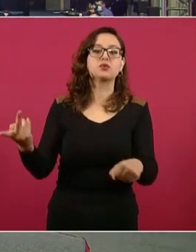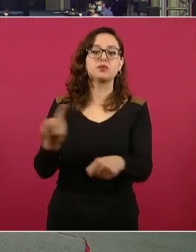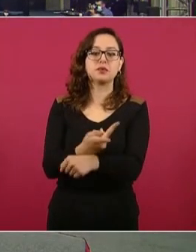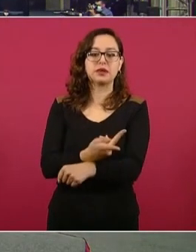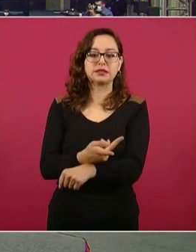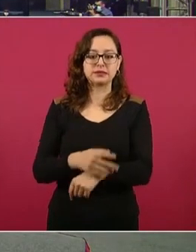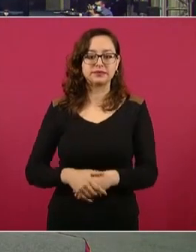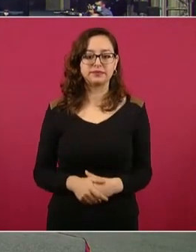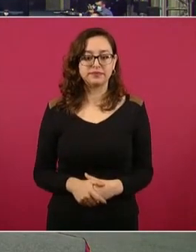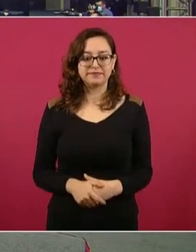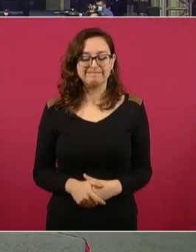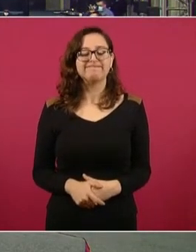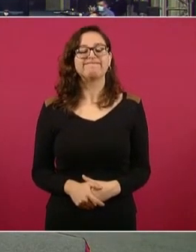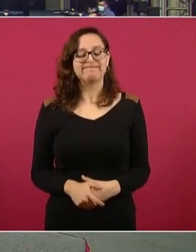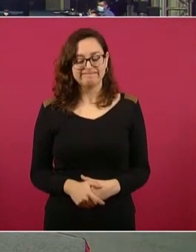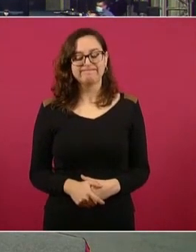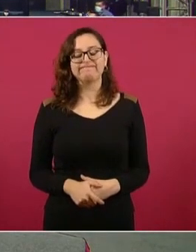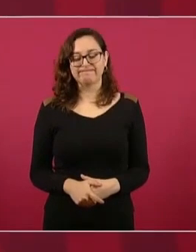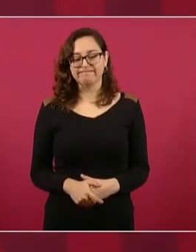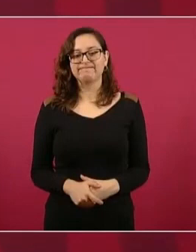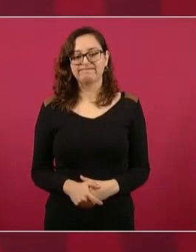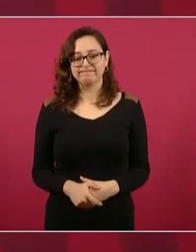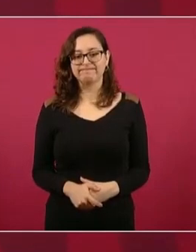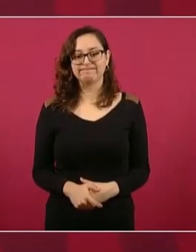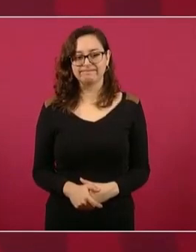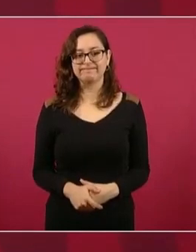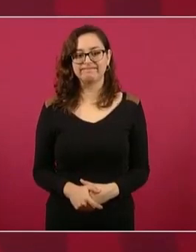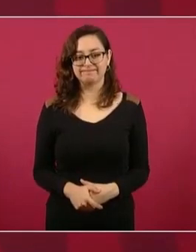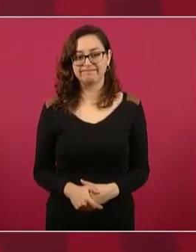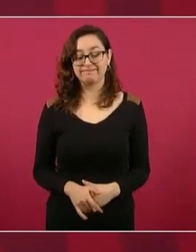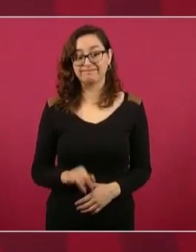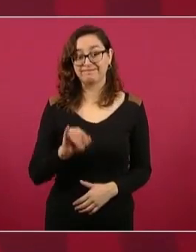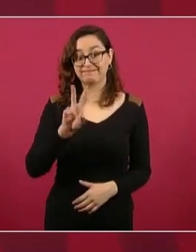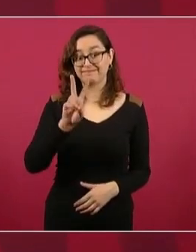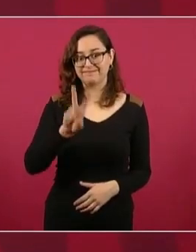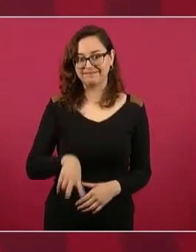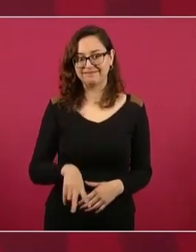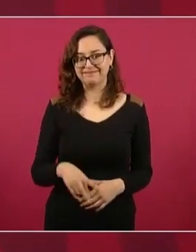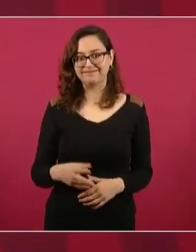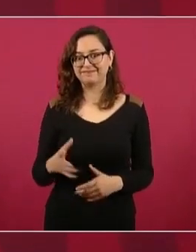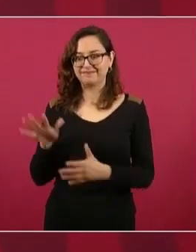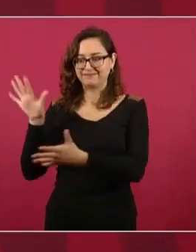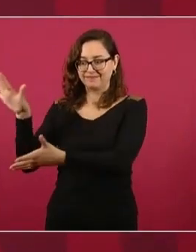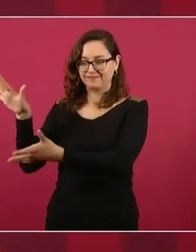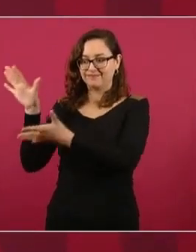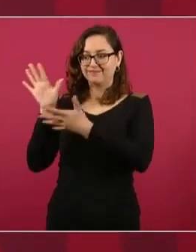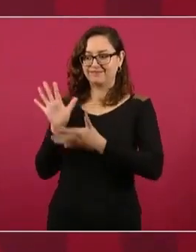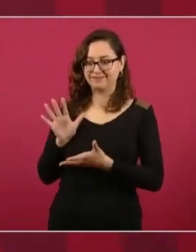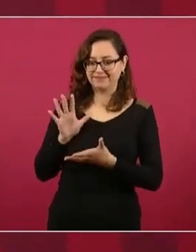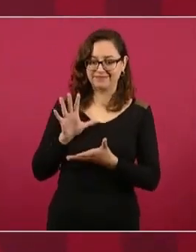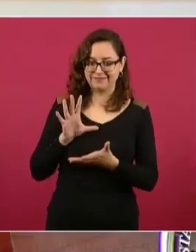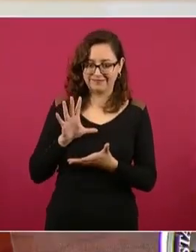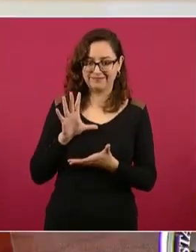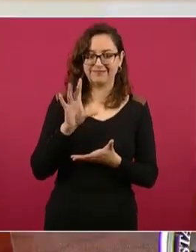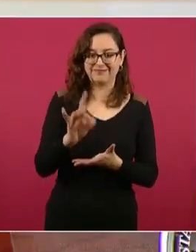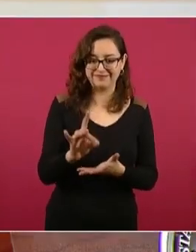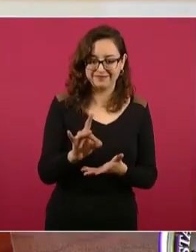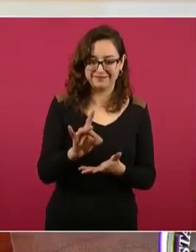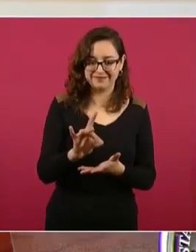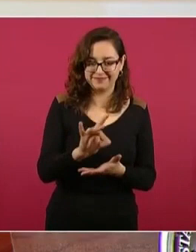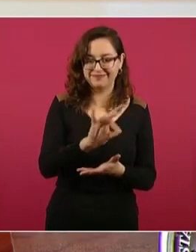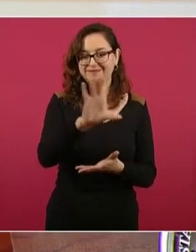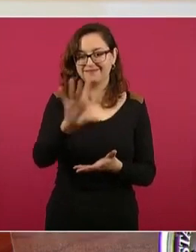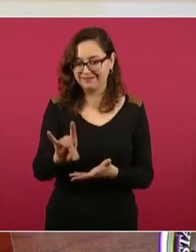está trabajando bien, sí, son tramos, igual. Que hay que